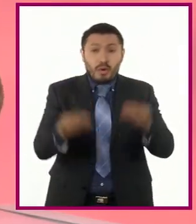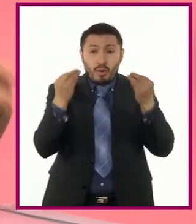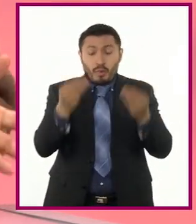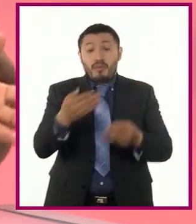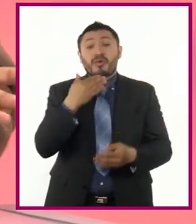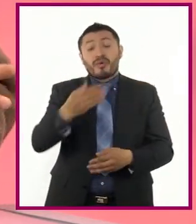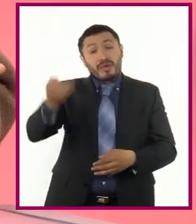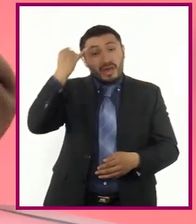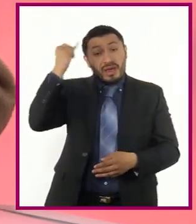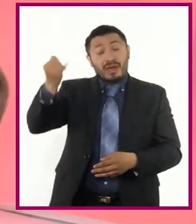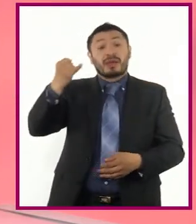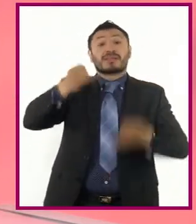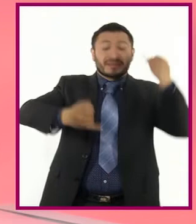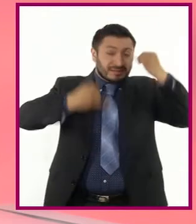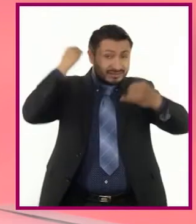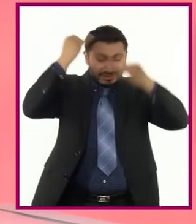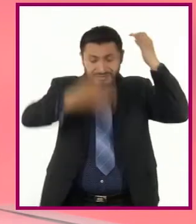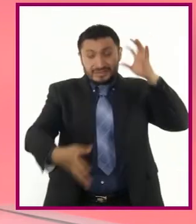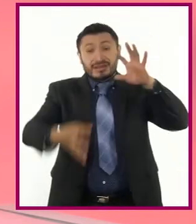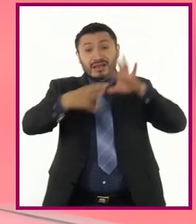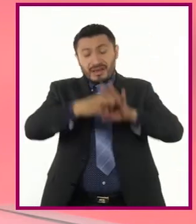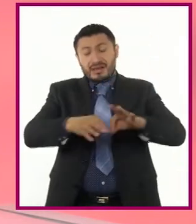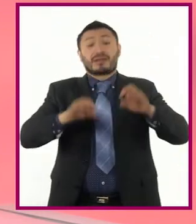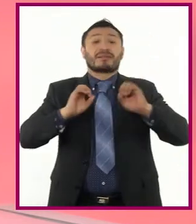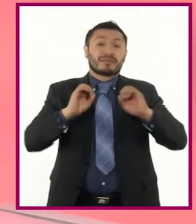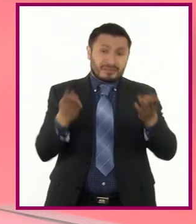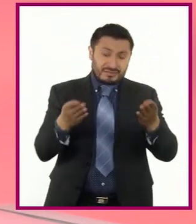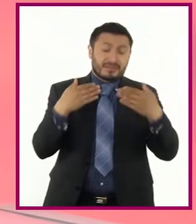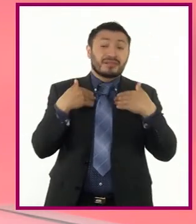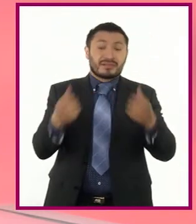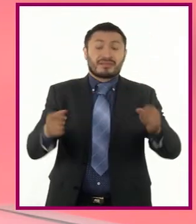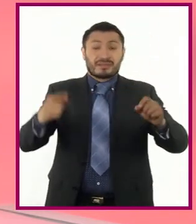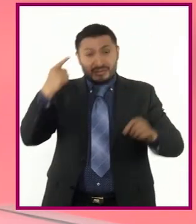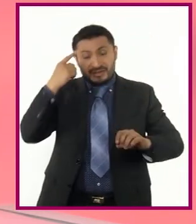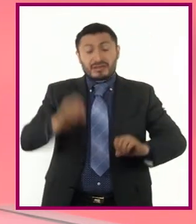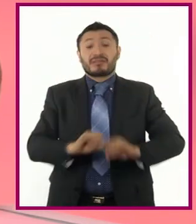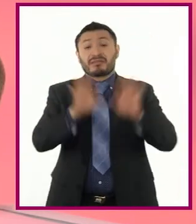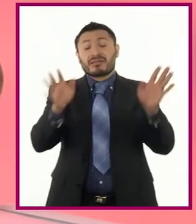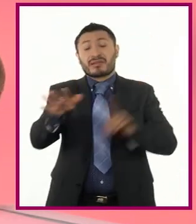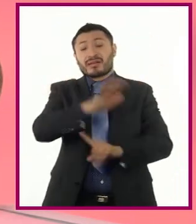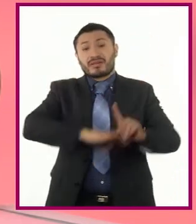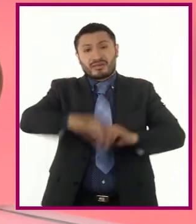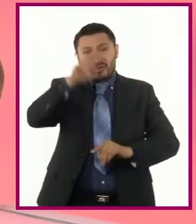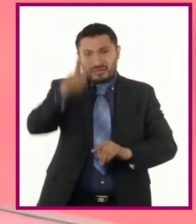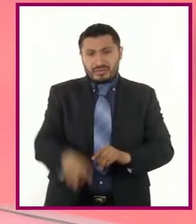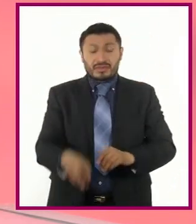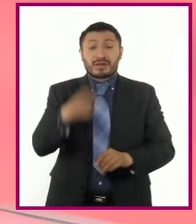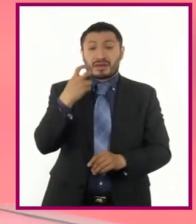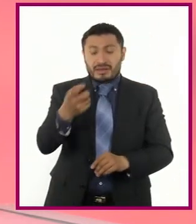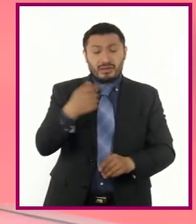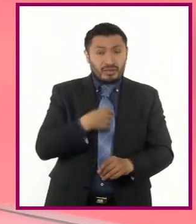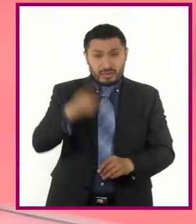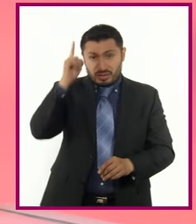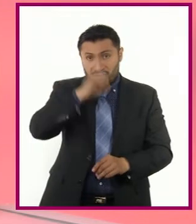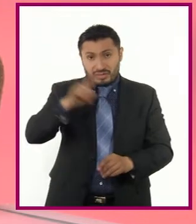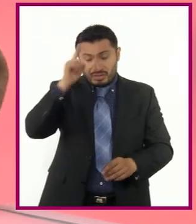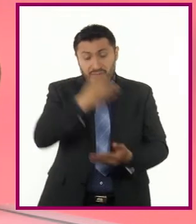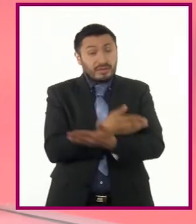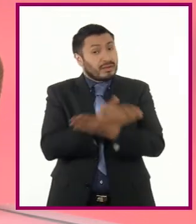y con esta imaginación combinada, obviamente vamos a entender más claramente una realidad. Entonces, esa sería mi recomendación,